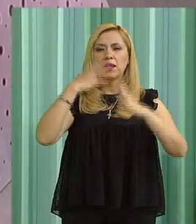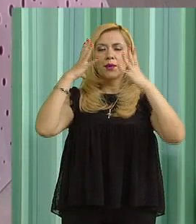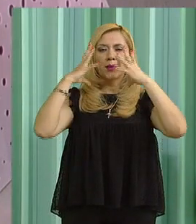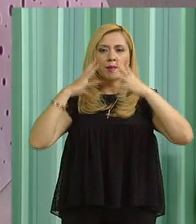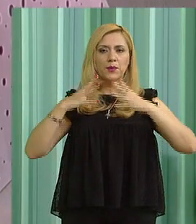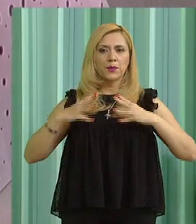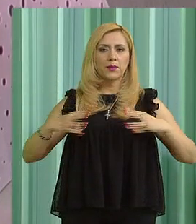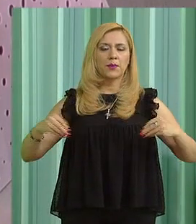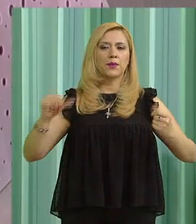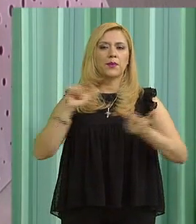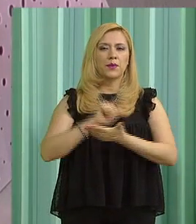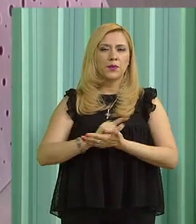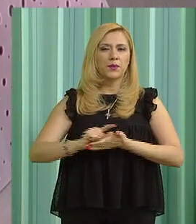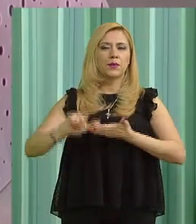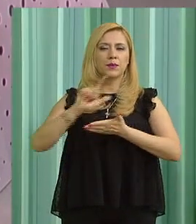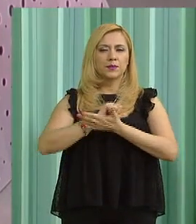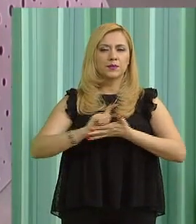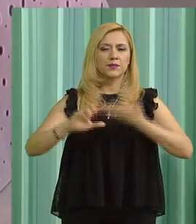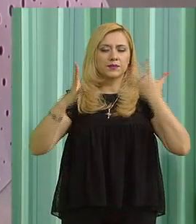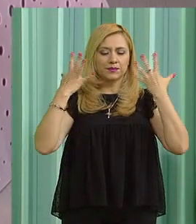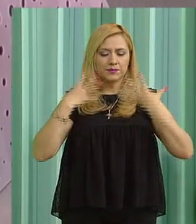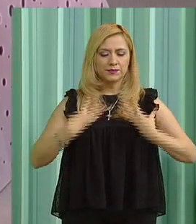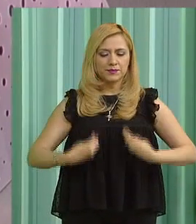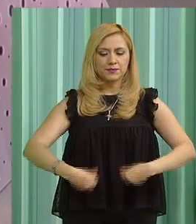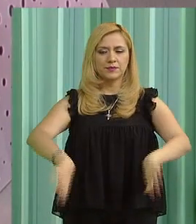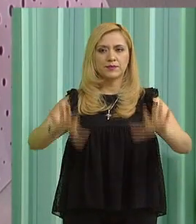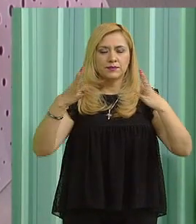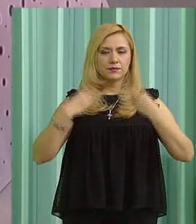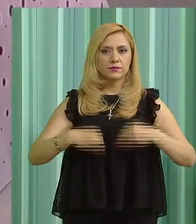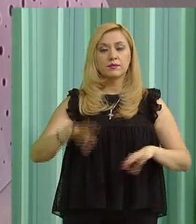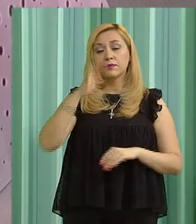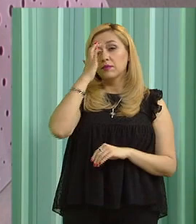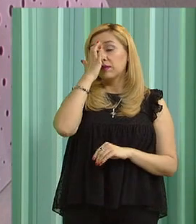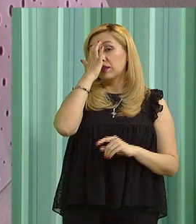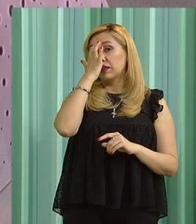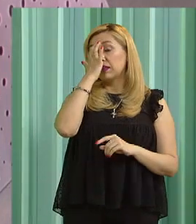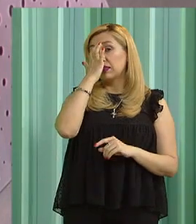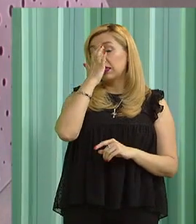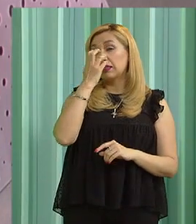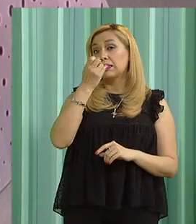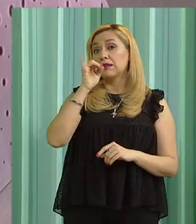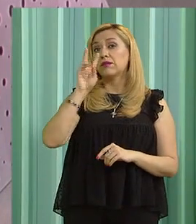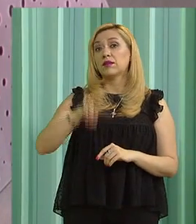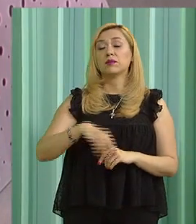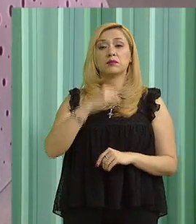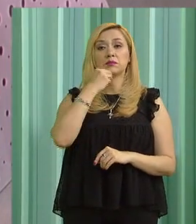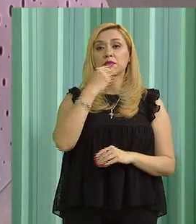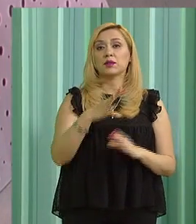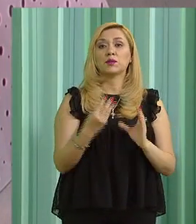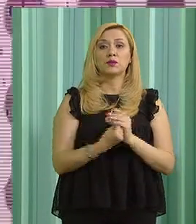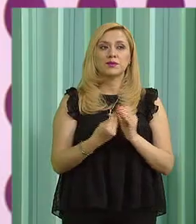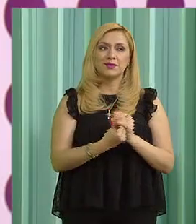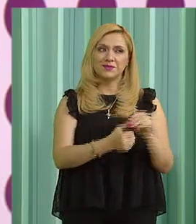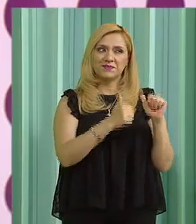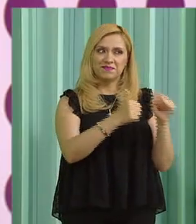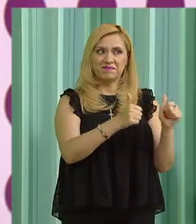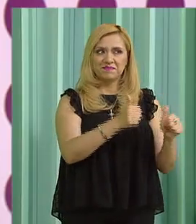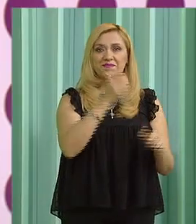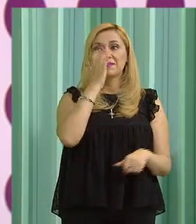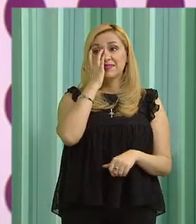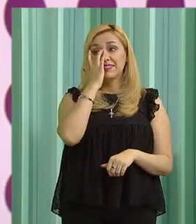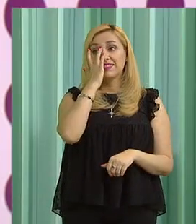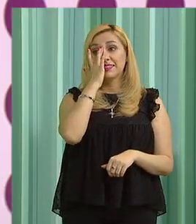ayuda como esta parte que hemos empezado a implementar también con mindfulness y ha sido como muy provechoso. Son buenas noticias esas. Sí,